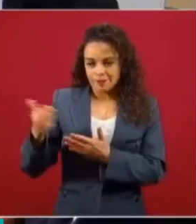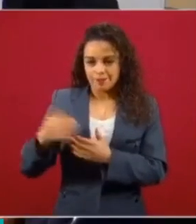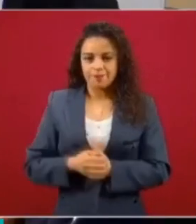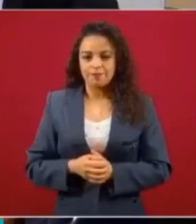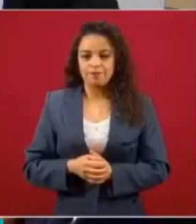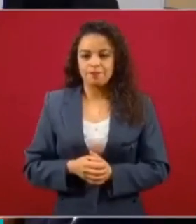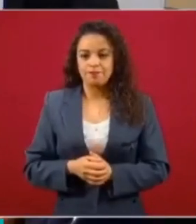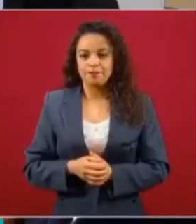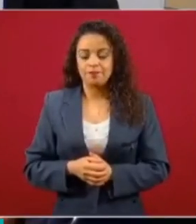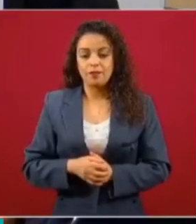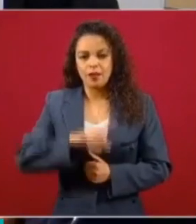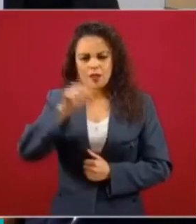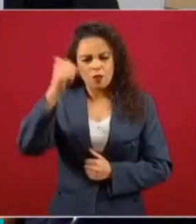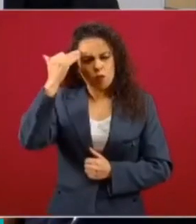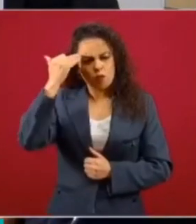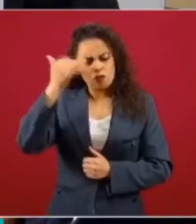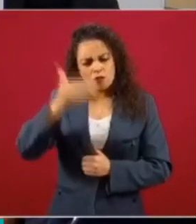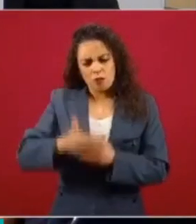Pasa el tiempo,